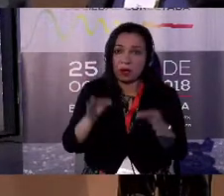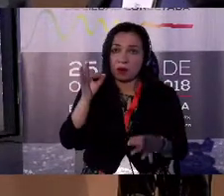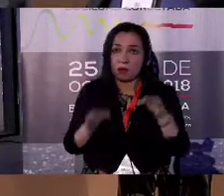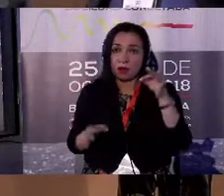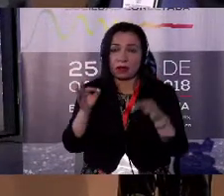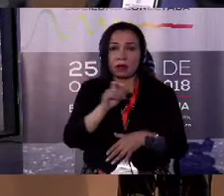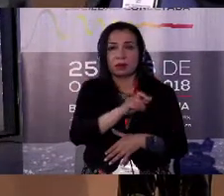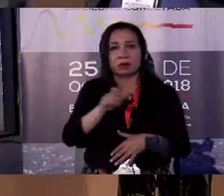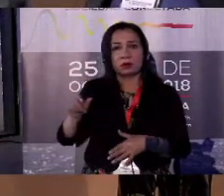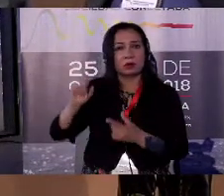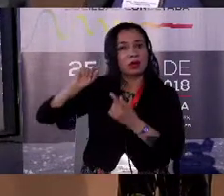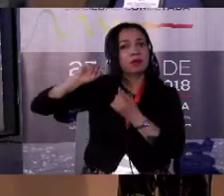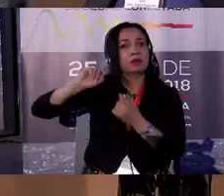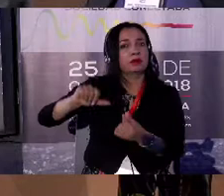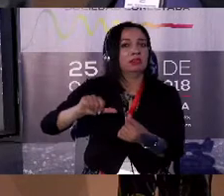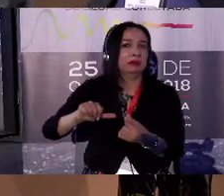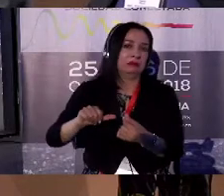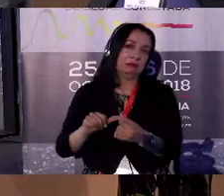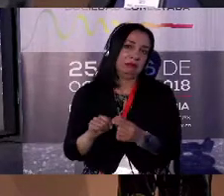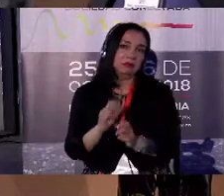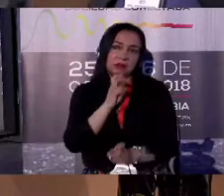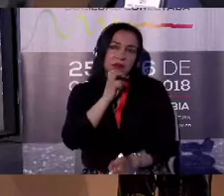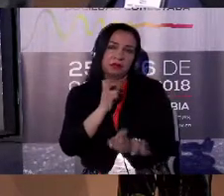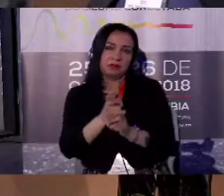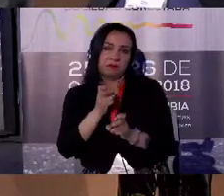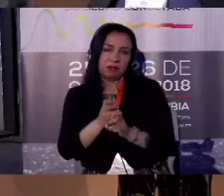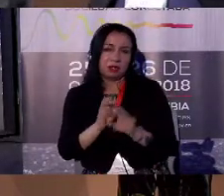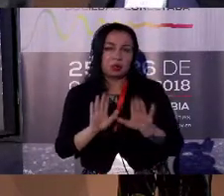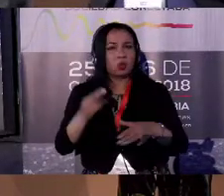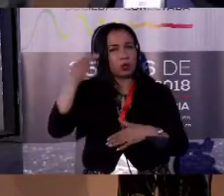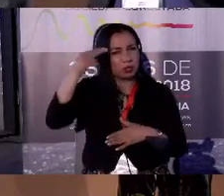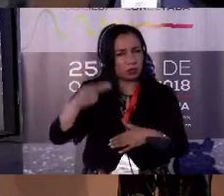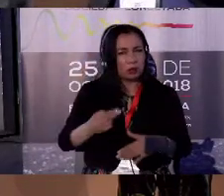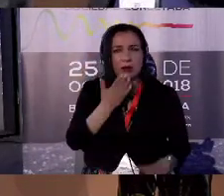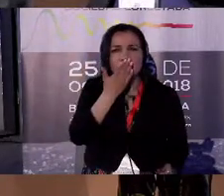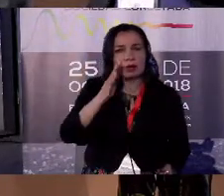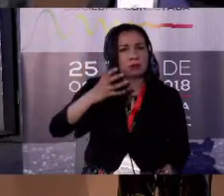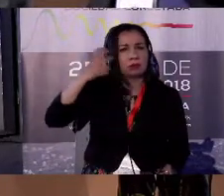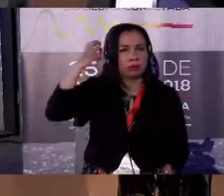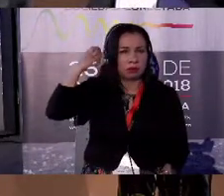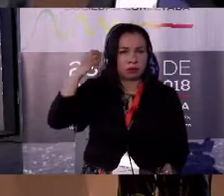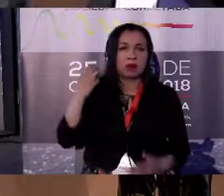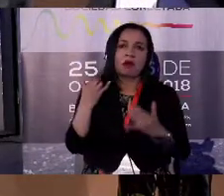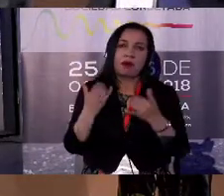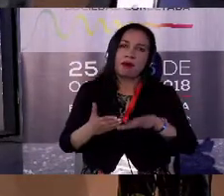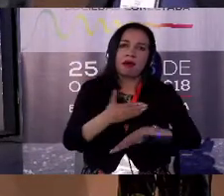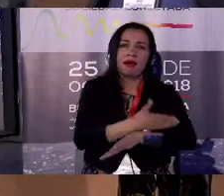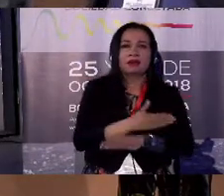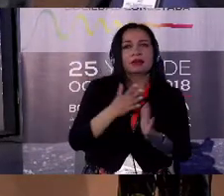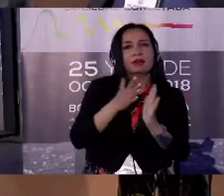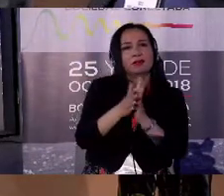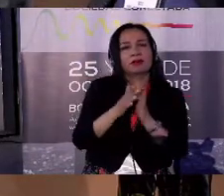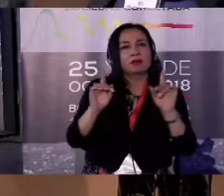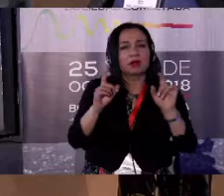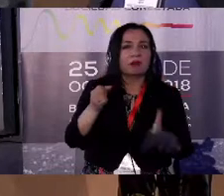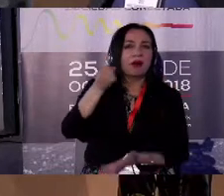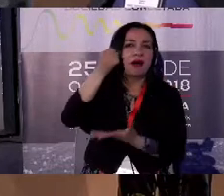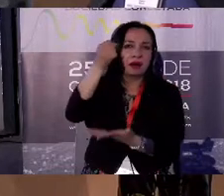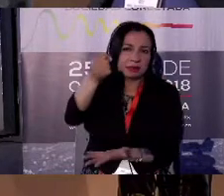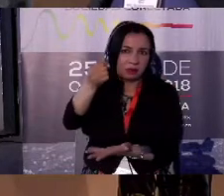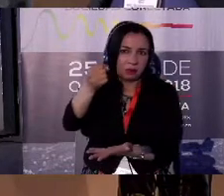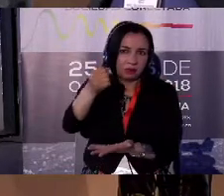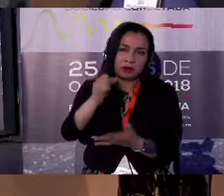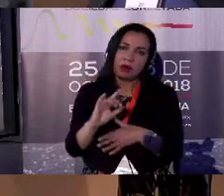¿no? De alguna manera, ya es historia pasada, pero también se vivió acá con el tema de la reversibilidad de activos, ¿no? Es decir, cuando se introduce